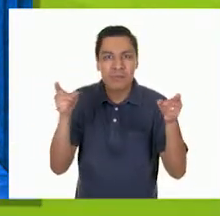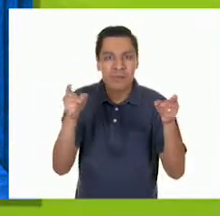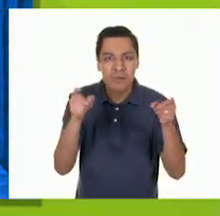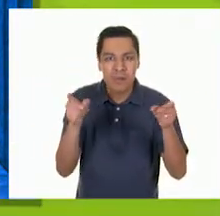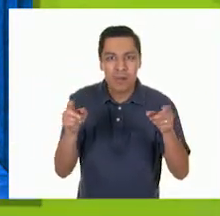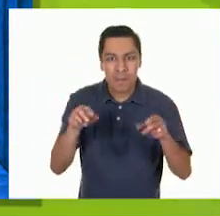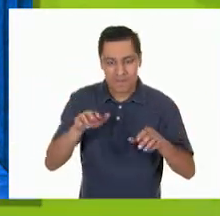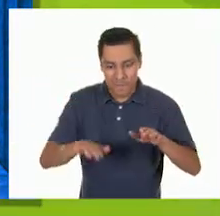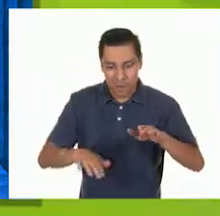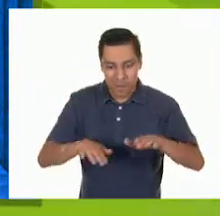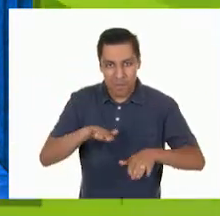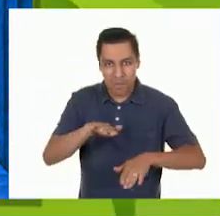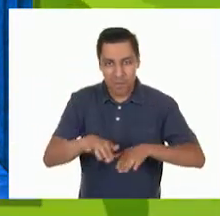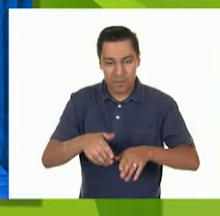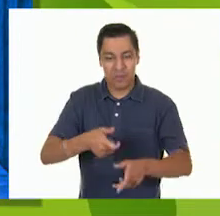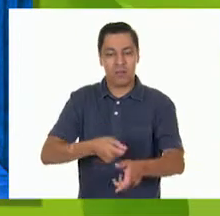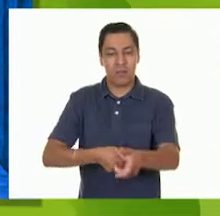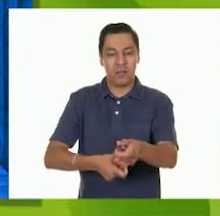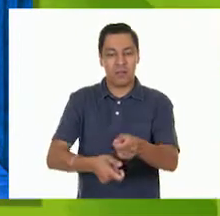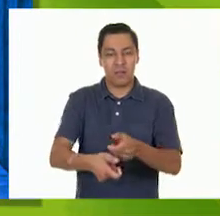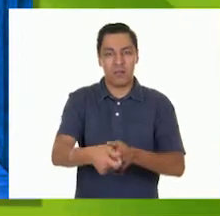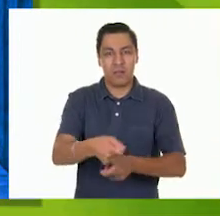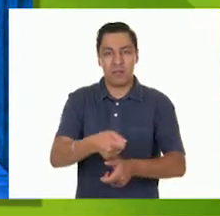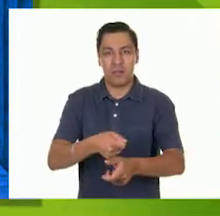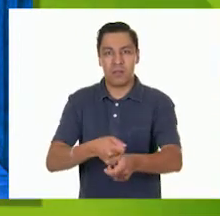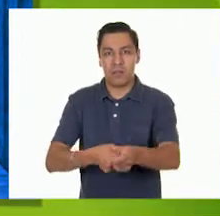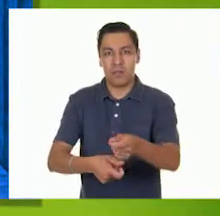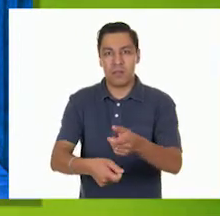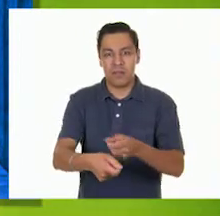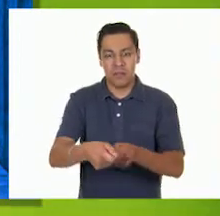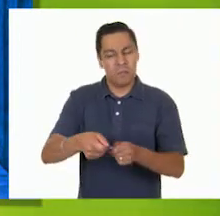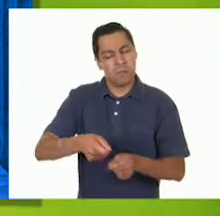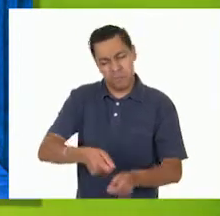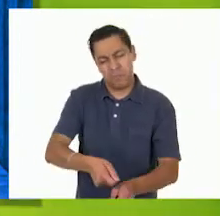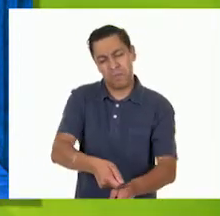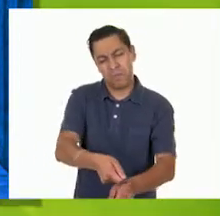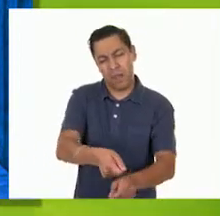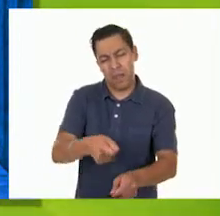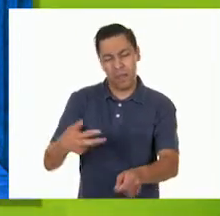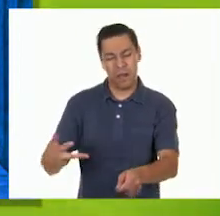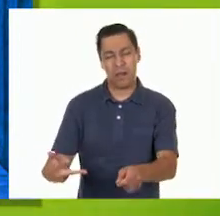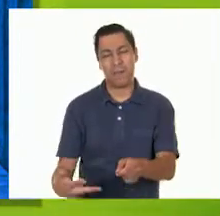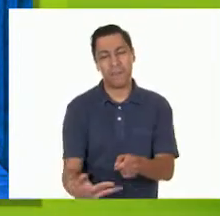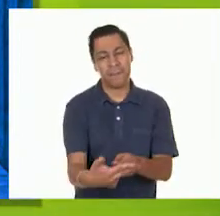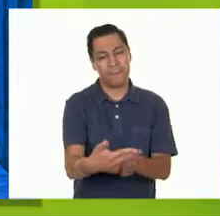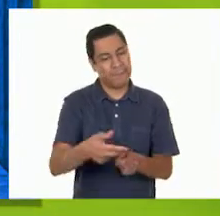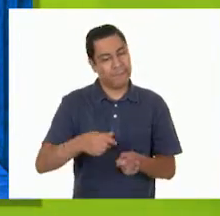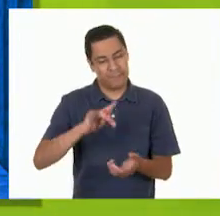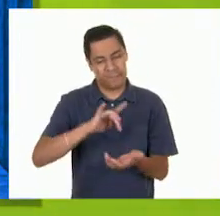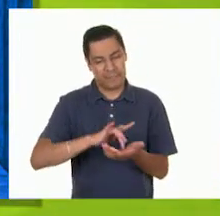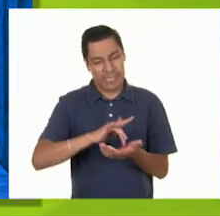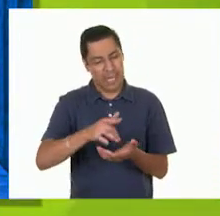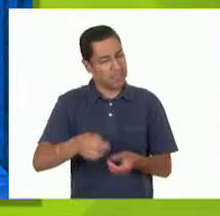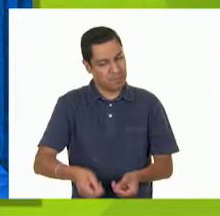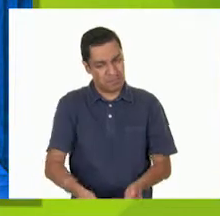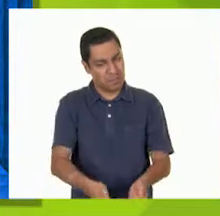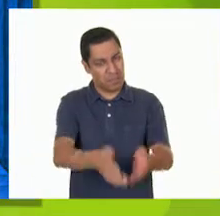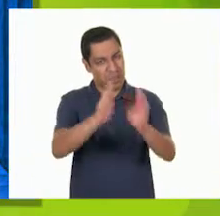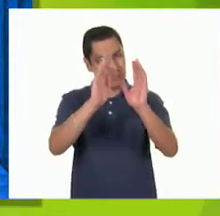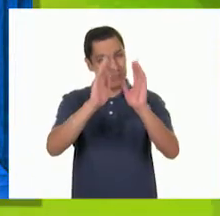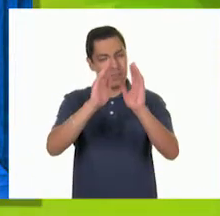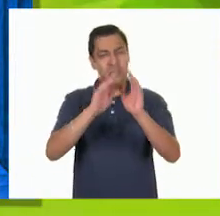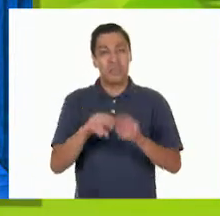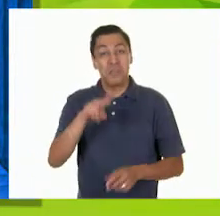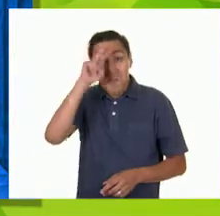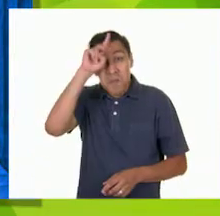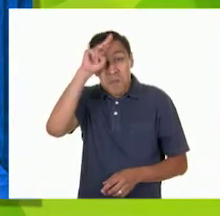el valle del anáhuac de facto aquella amiguita que le había enseñado el camino del maíz la